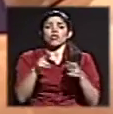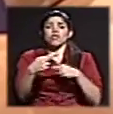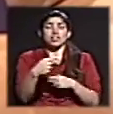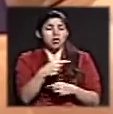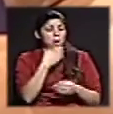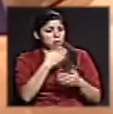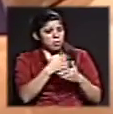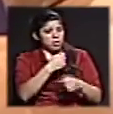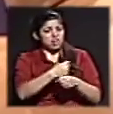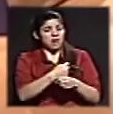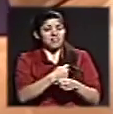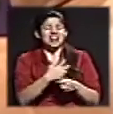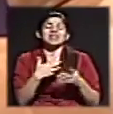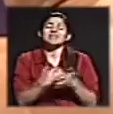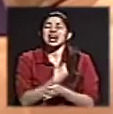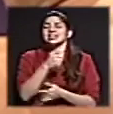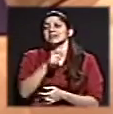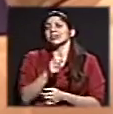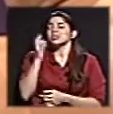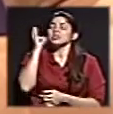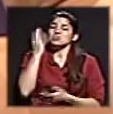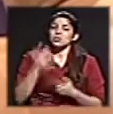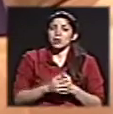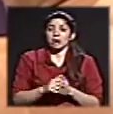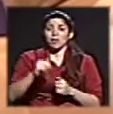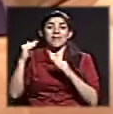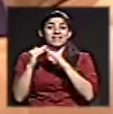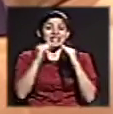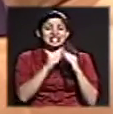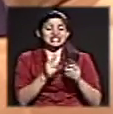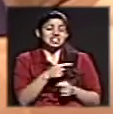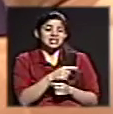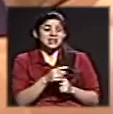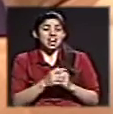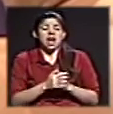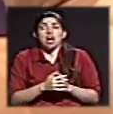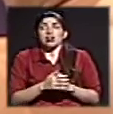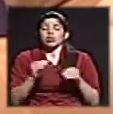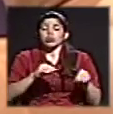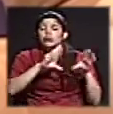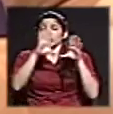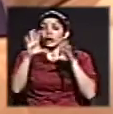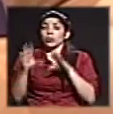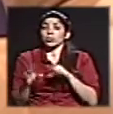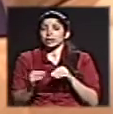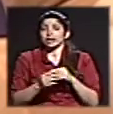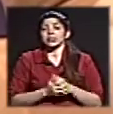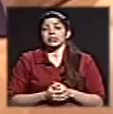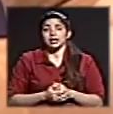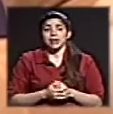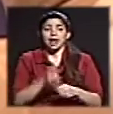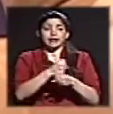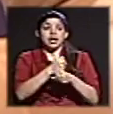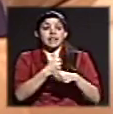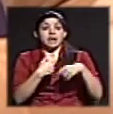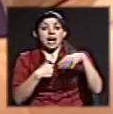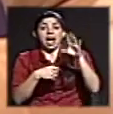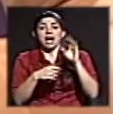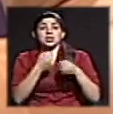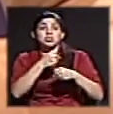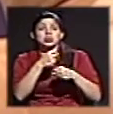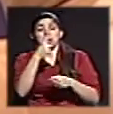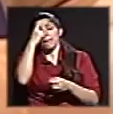trabajo, lástima que es mujer. Una vecina pasa todo el día trabajando en eso de